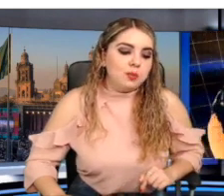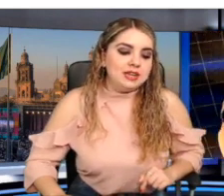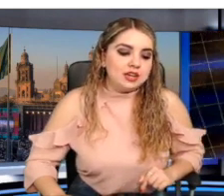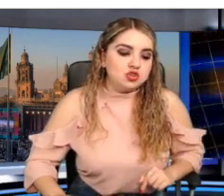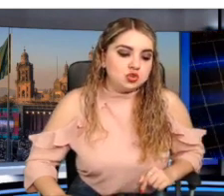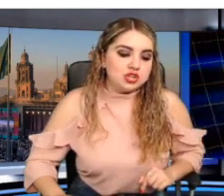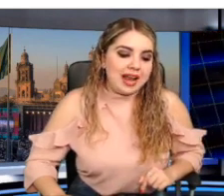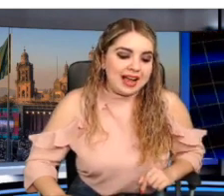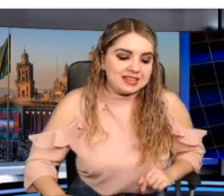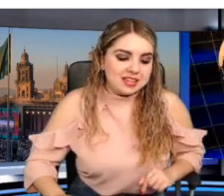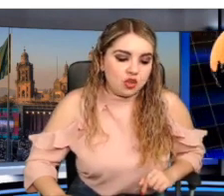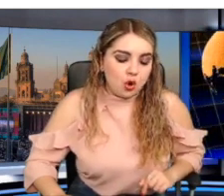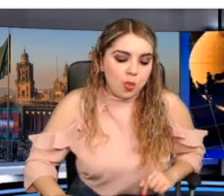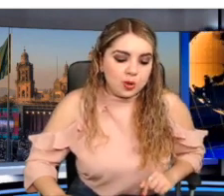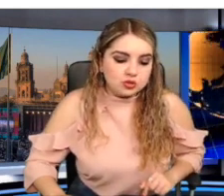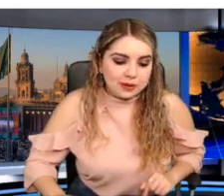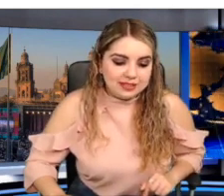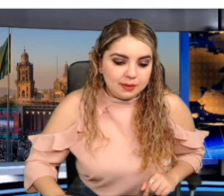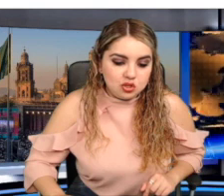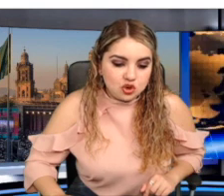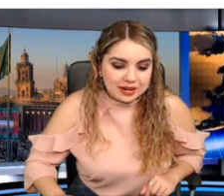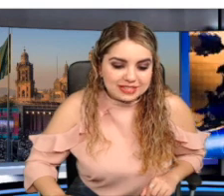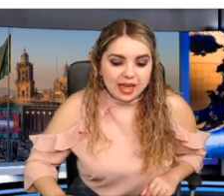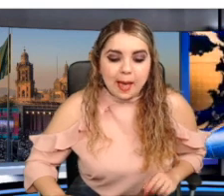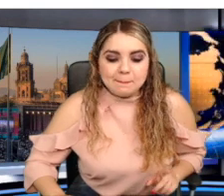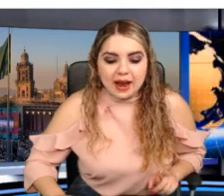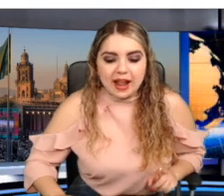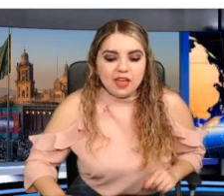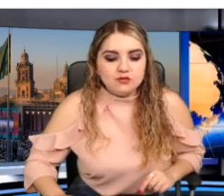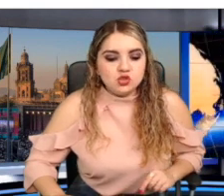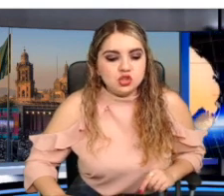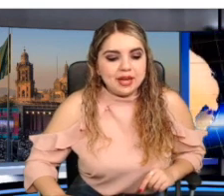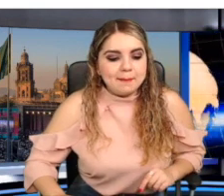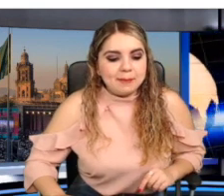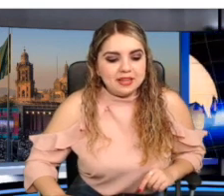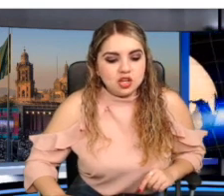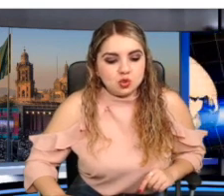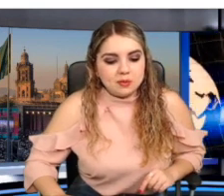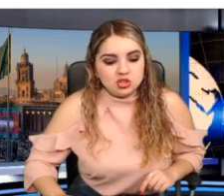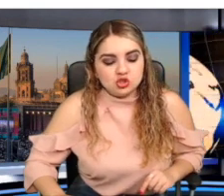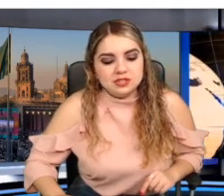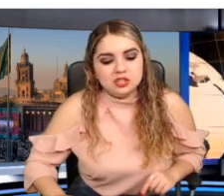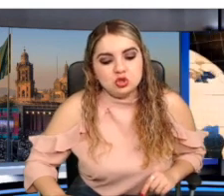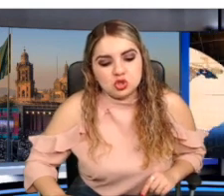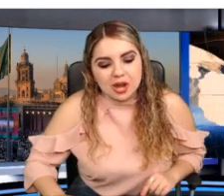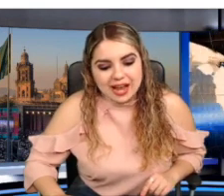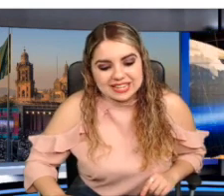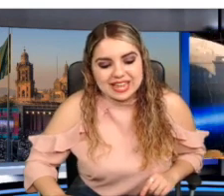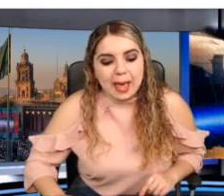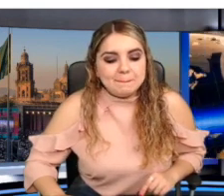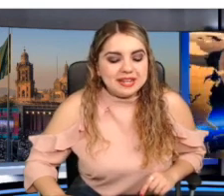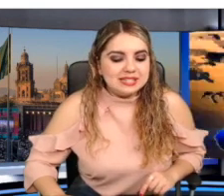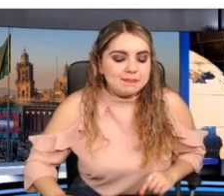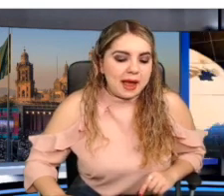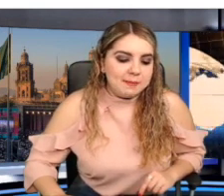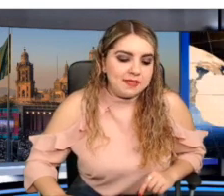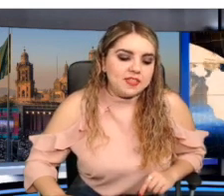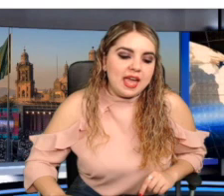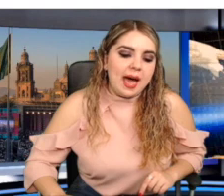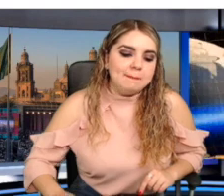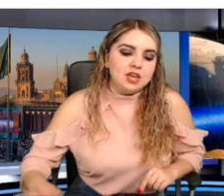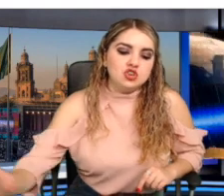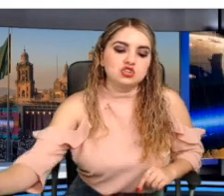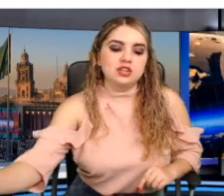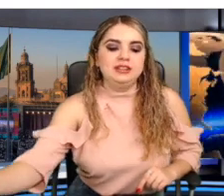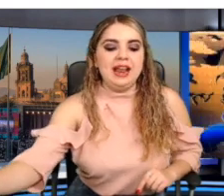Coordinación de Comunicación Social ha gastado otros 20 millones para la difusión de campañas o avisos institucionales,